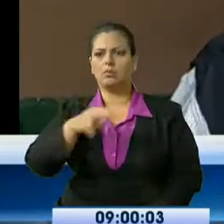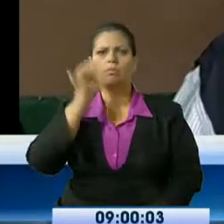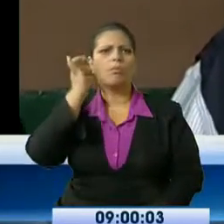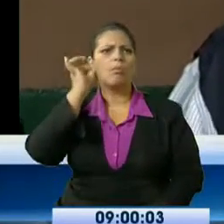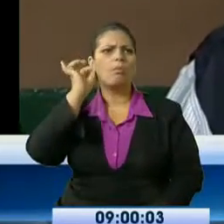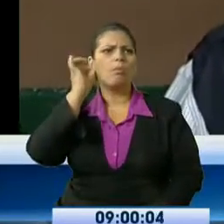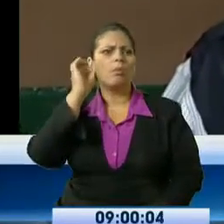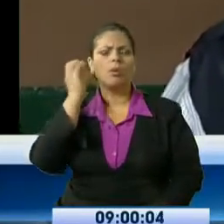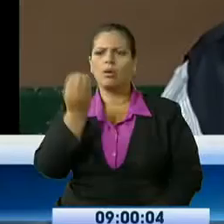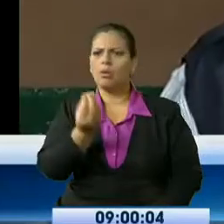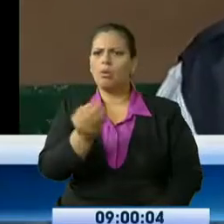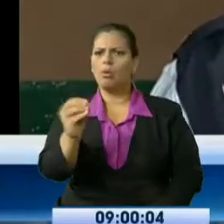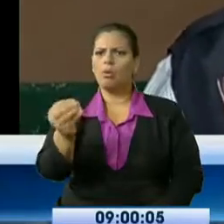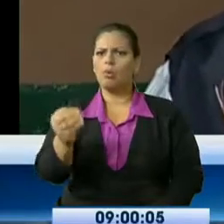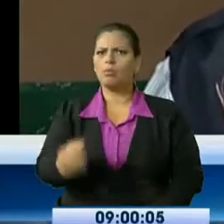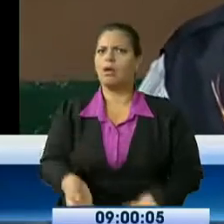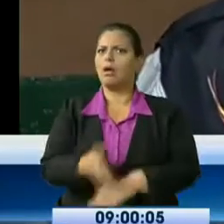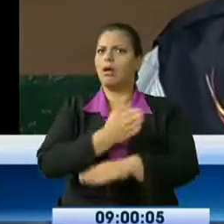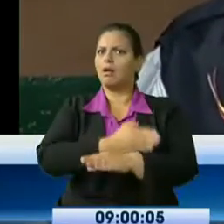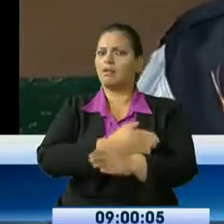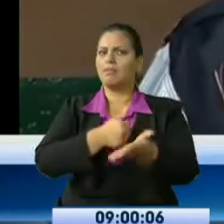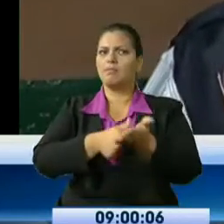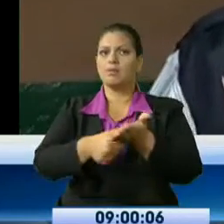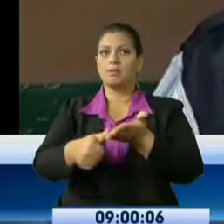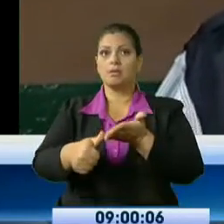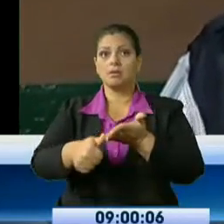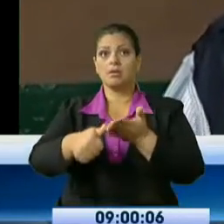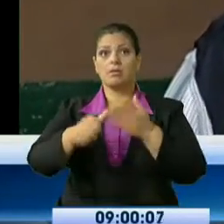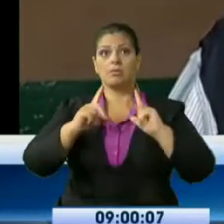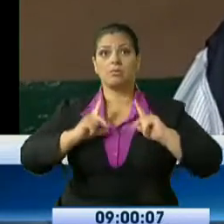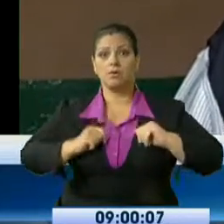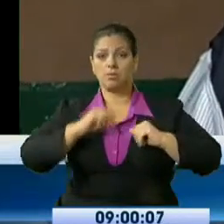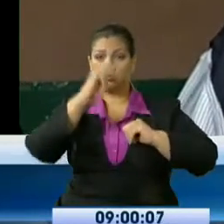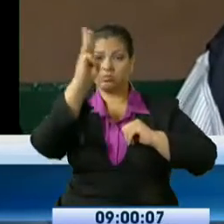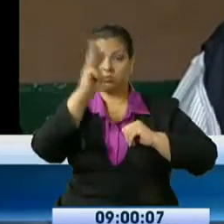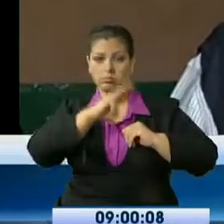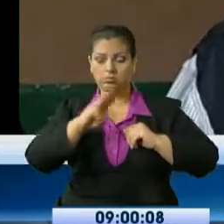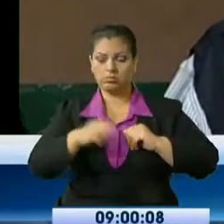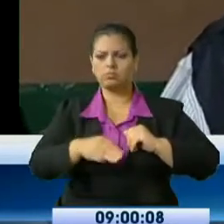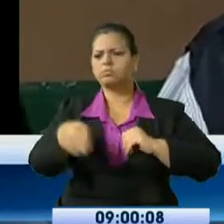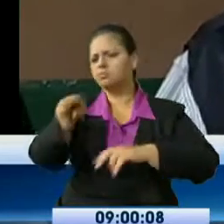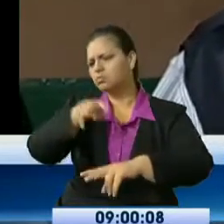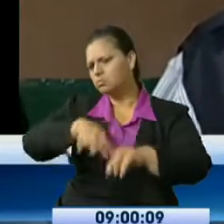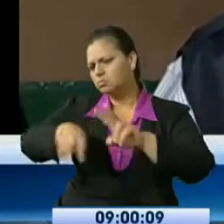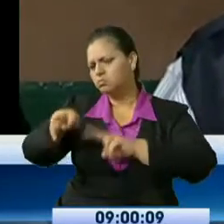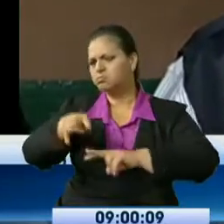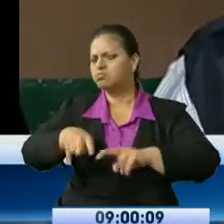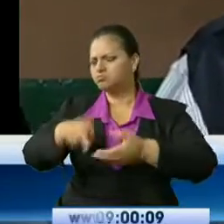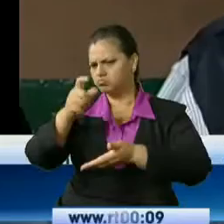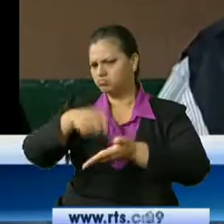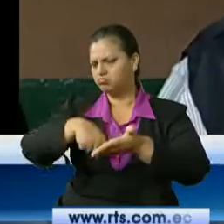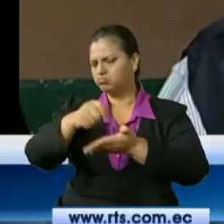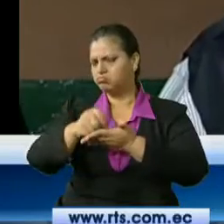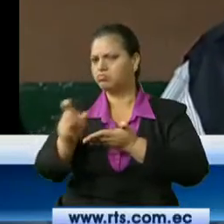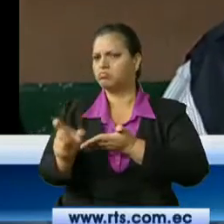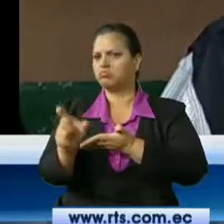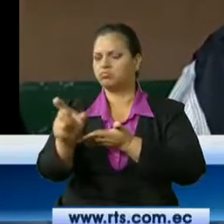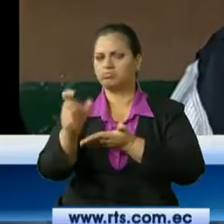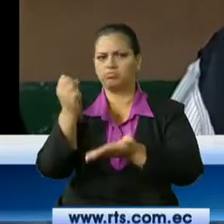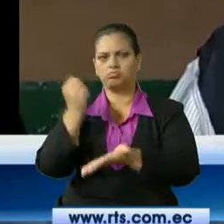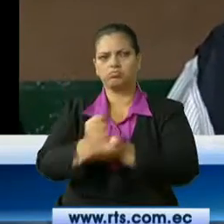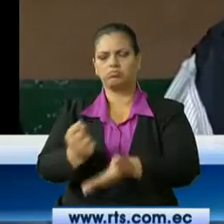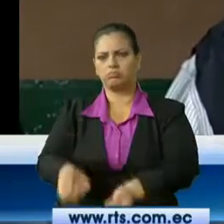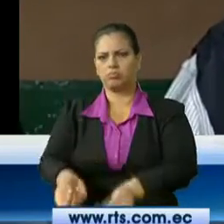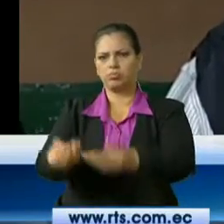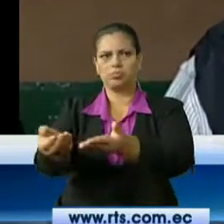las normas específicas, con el carnet de habilitación para poder prestar el servicio sexual y evidentemente eso es una transgresión y eso